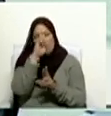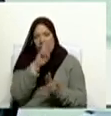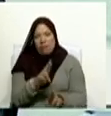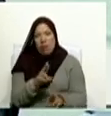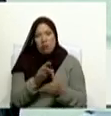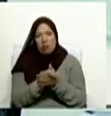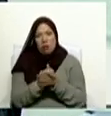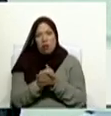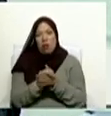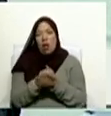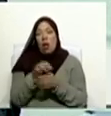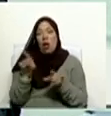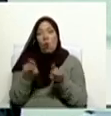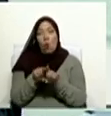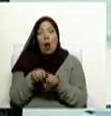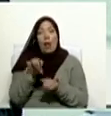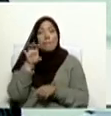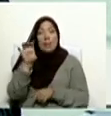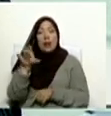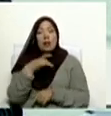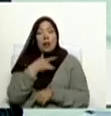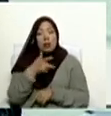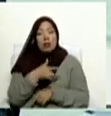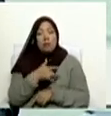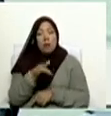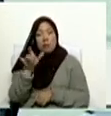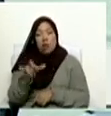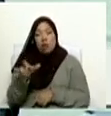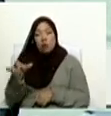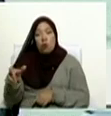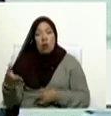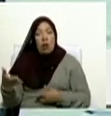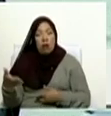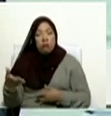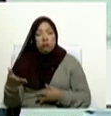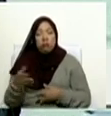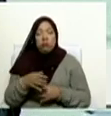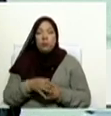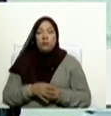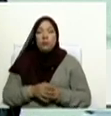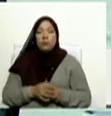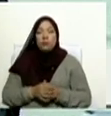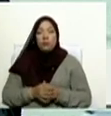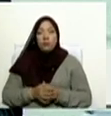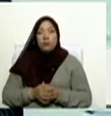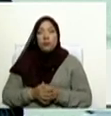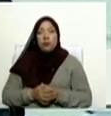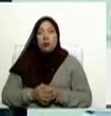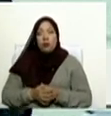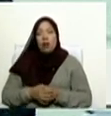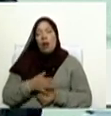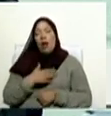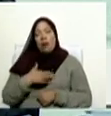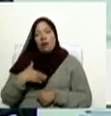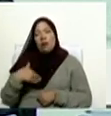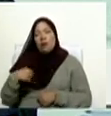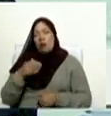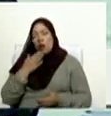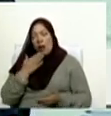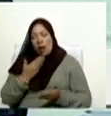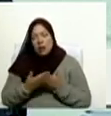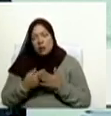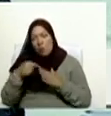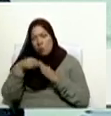enseñaron Los Patriotas en la liberación de Puerto cabello Yo quiero agradecer